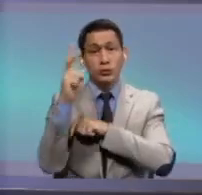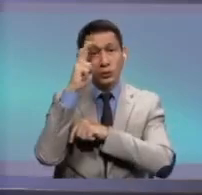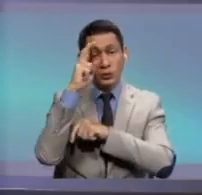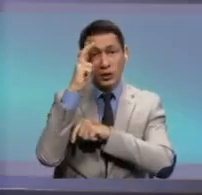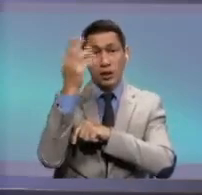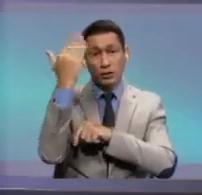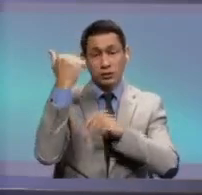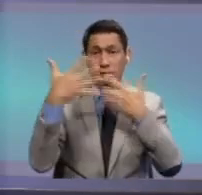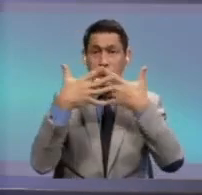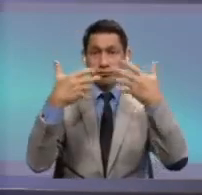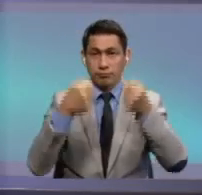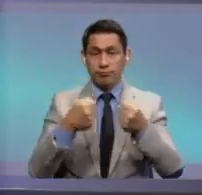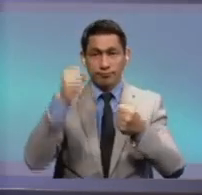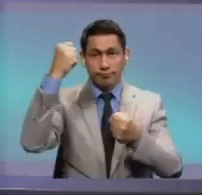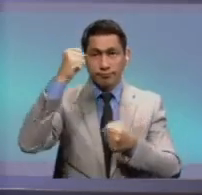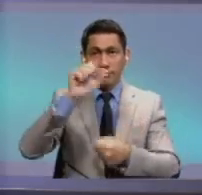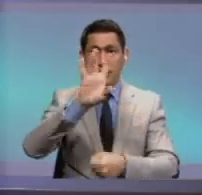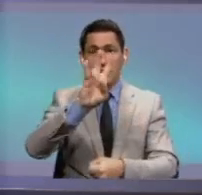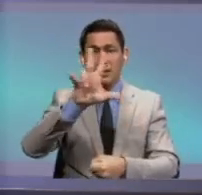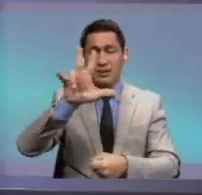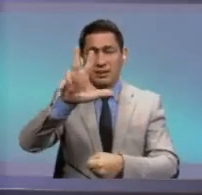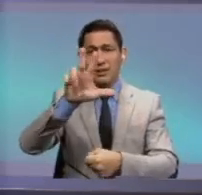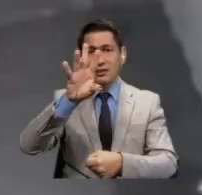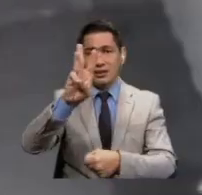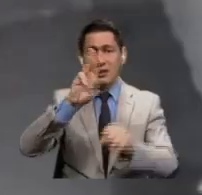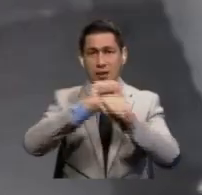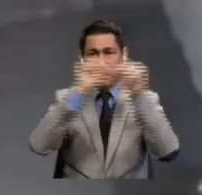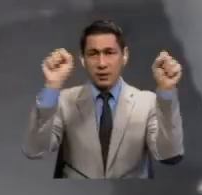antecedentes. 7:36.